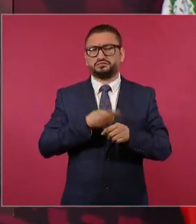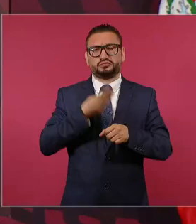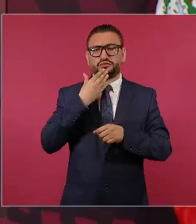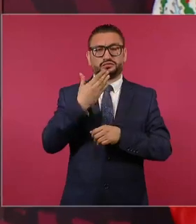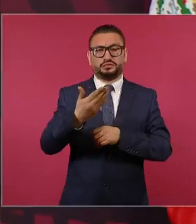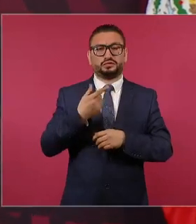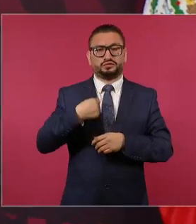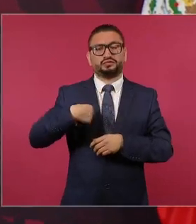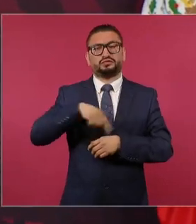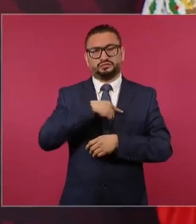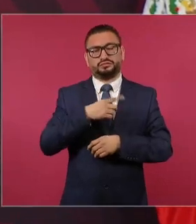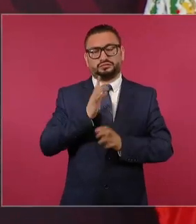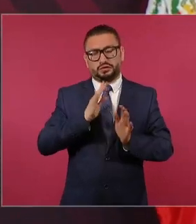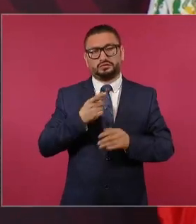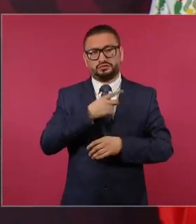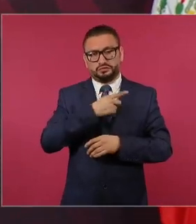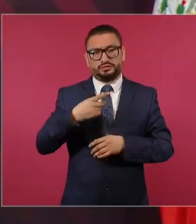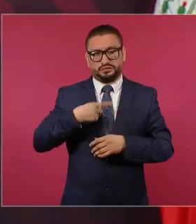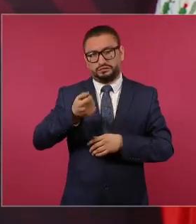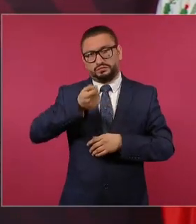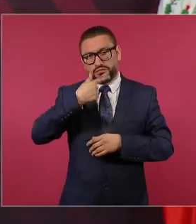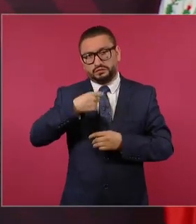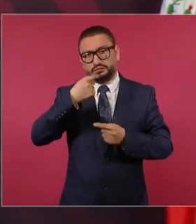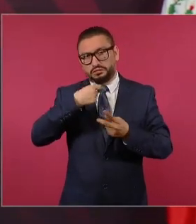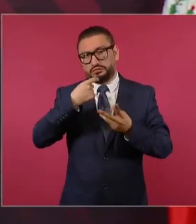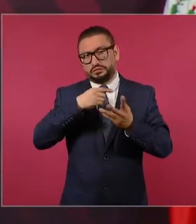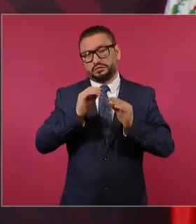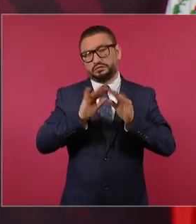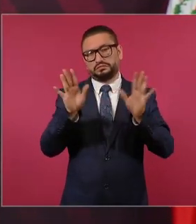Tengo que tomar mis medicinas.